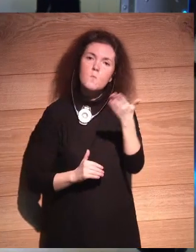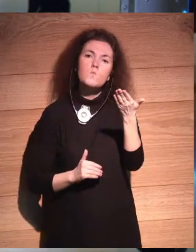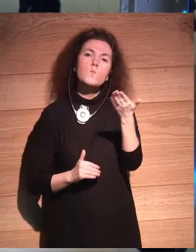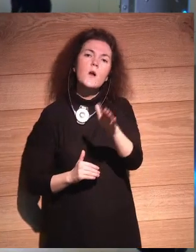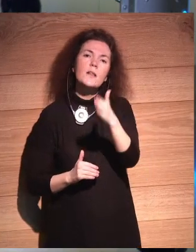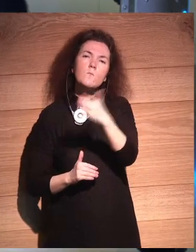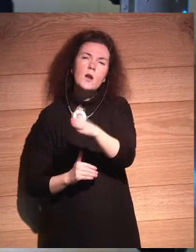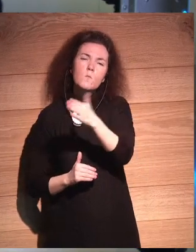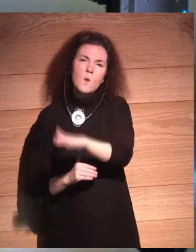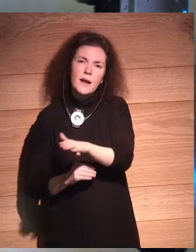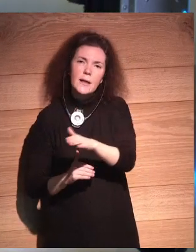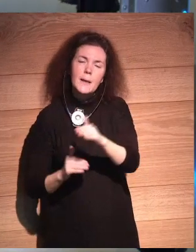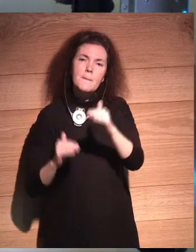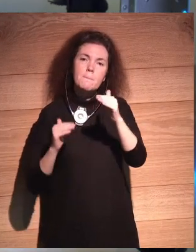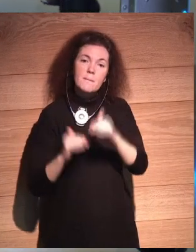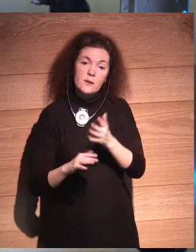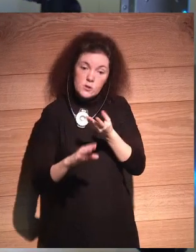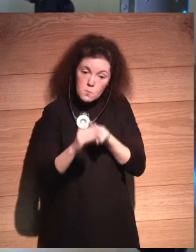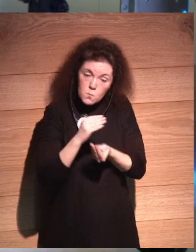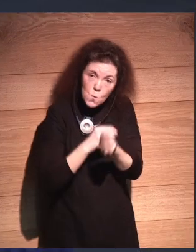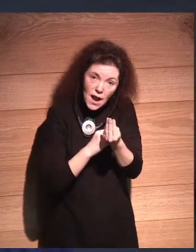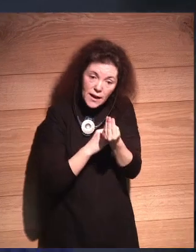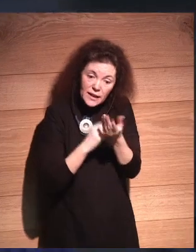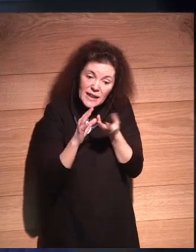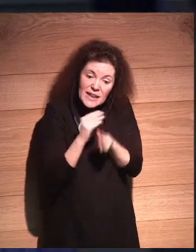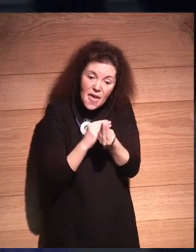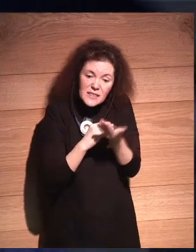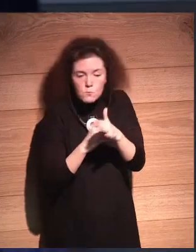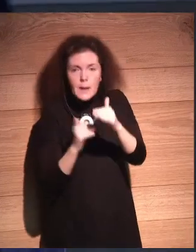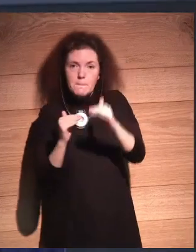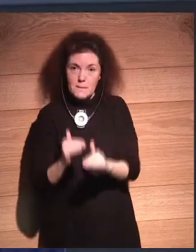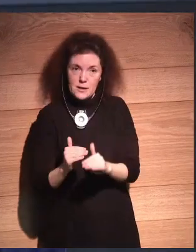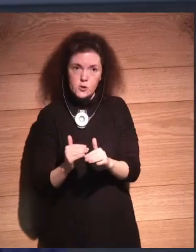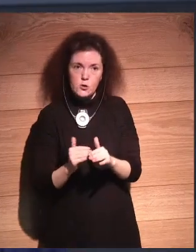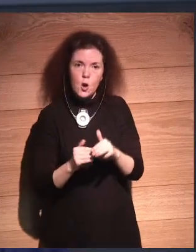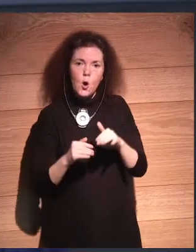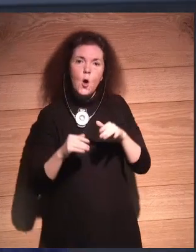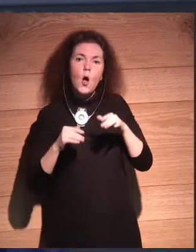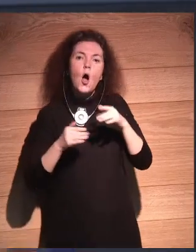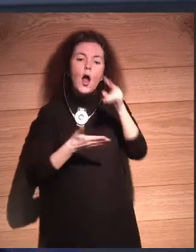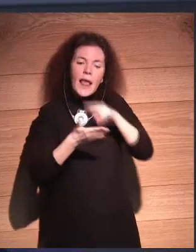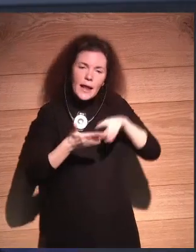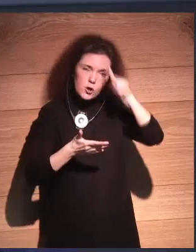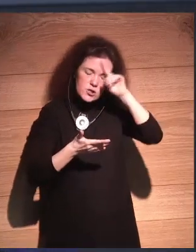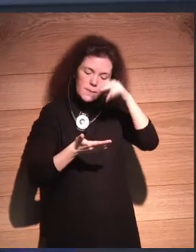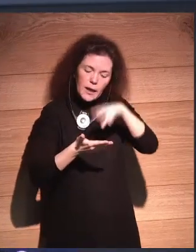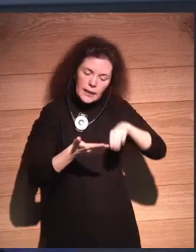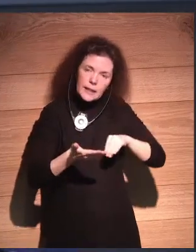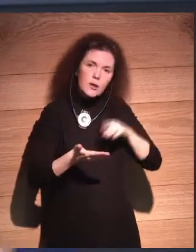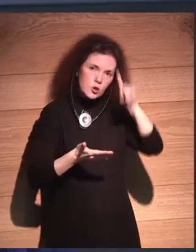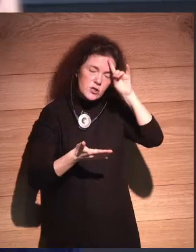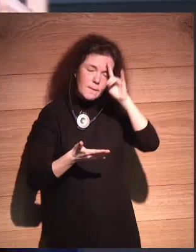muerte en el nacimiento, menos analfabetismo. Estos son cosas muy